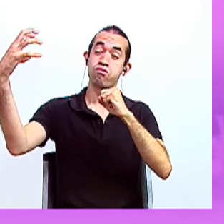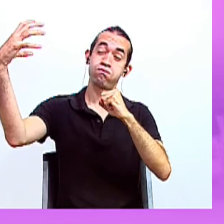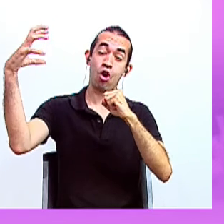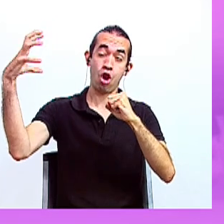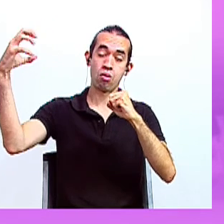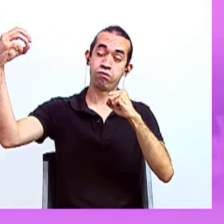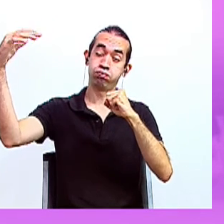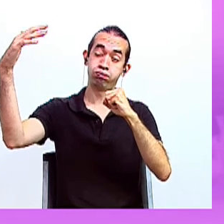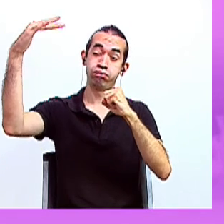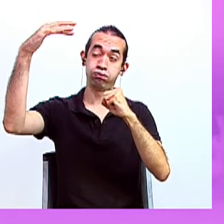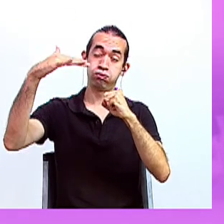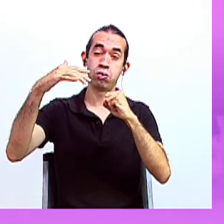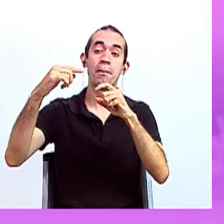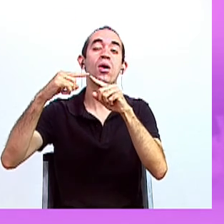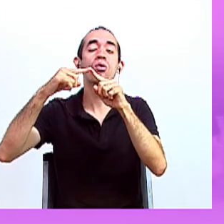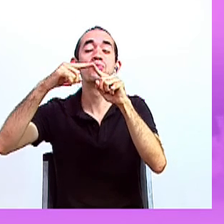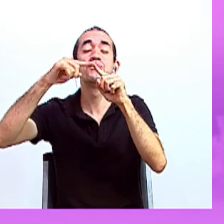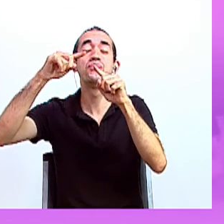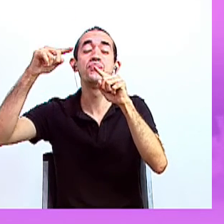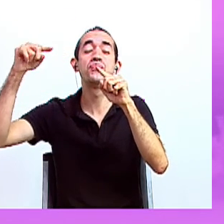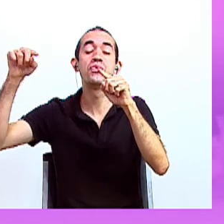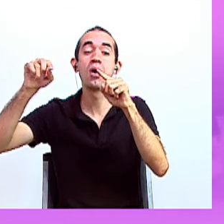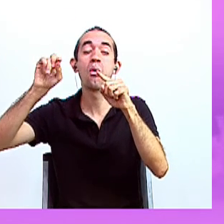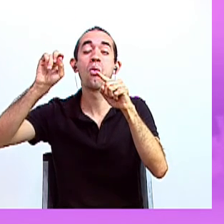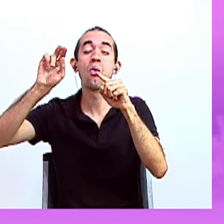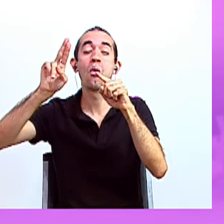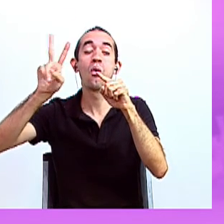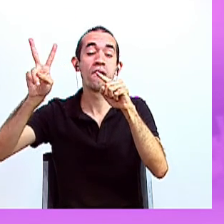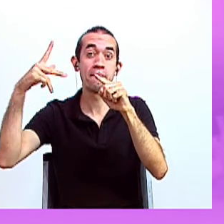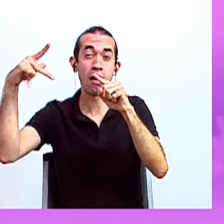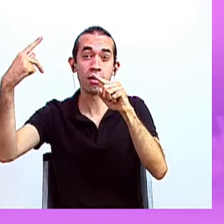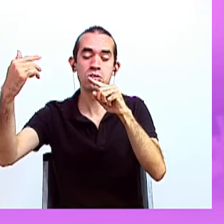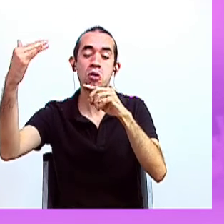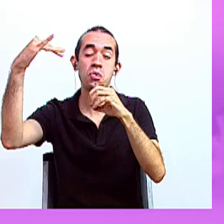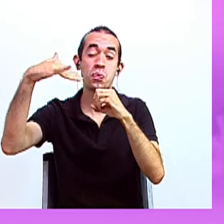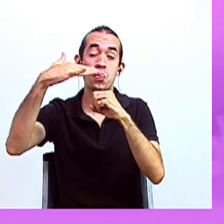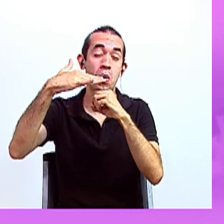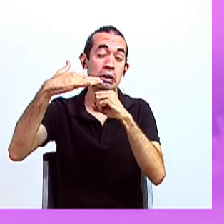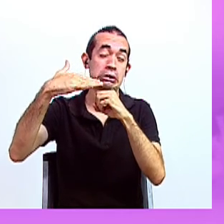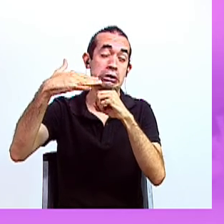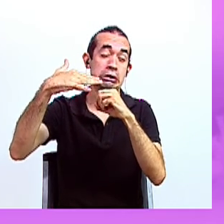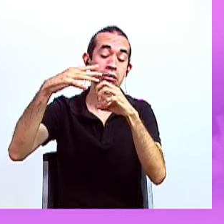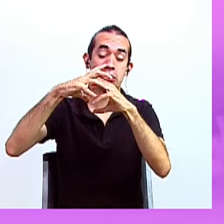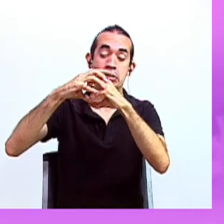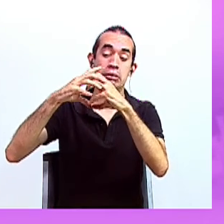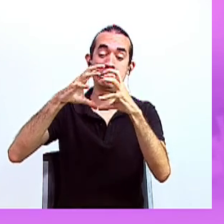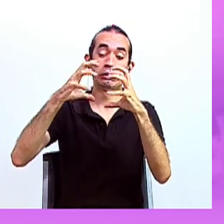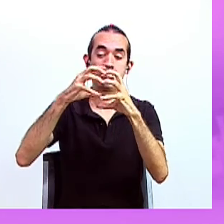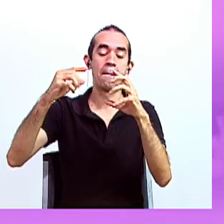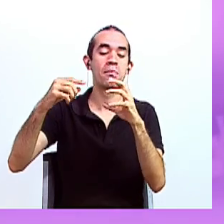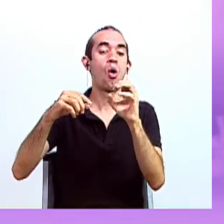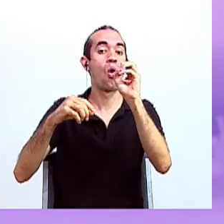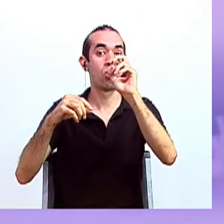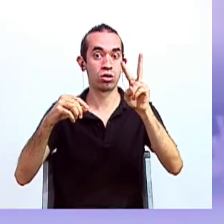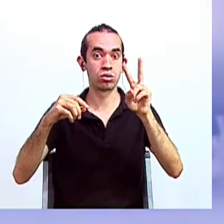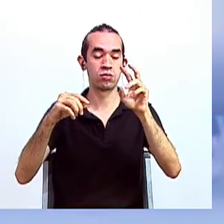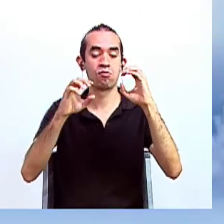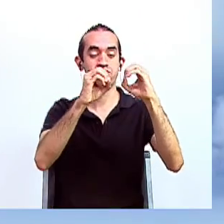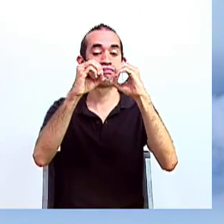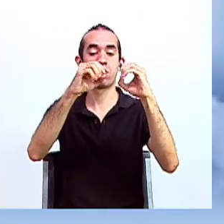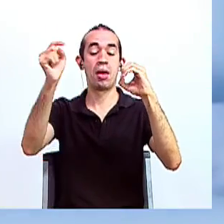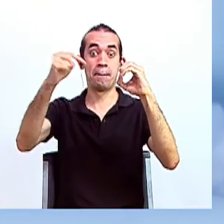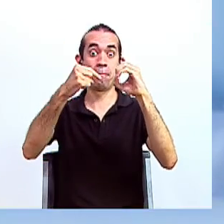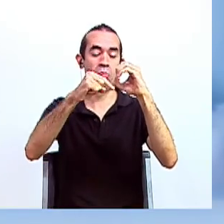se encuentran en la atmósfera, dando como resultado átomos de oxígeno libres que se vuelven a juntar con otras moléculas de